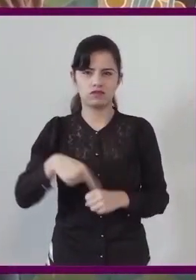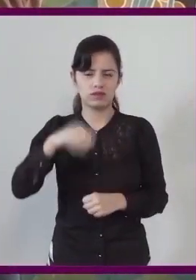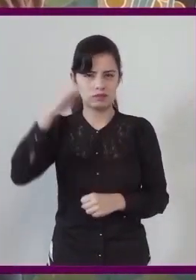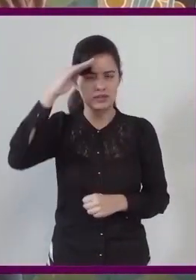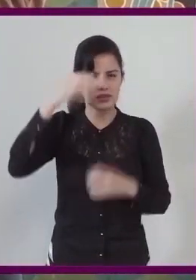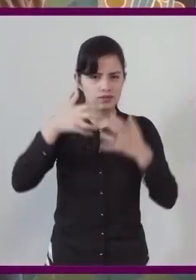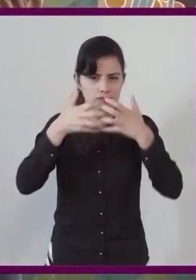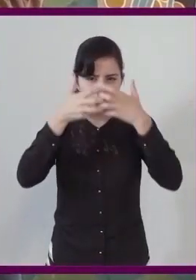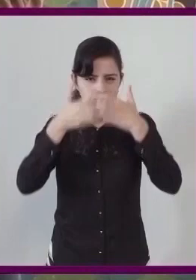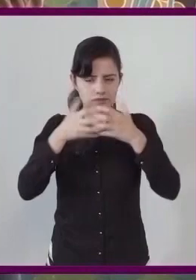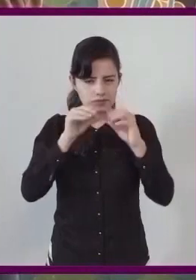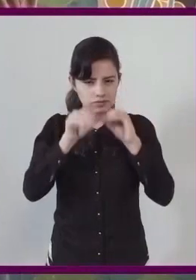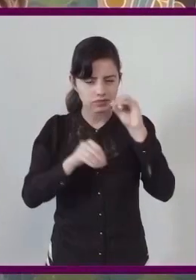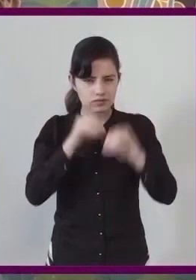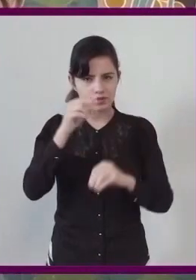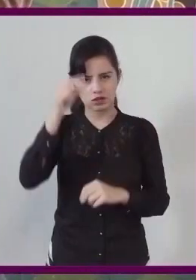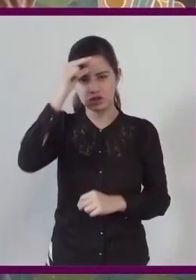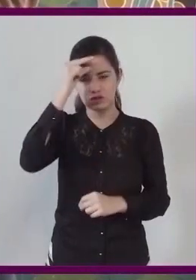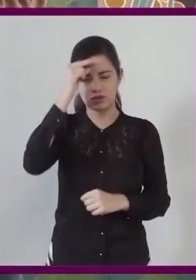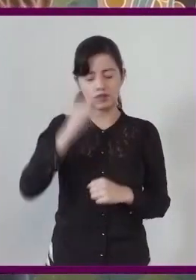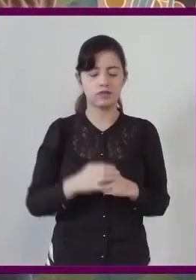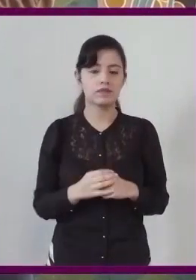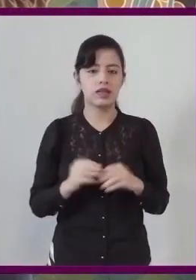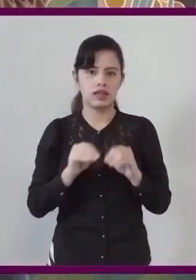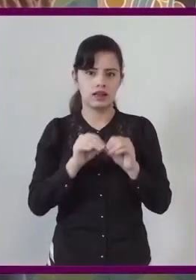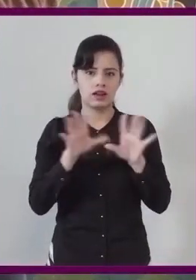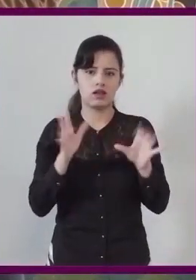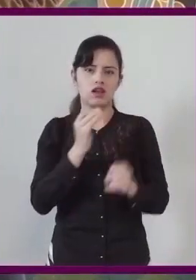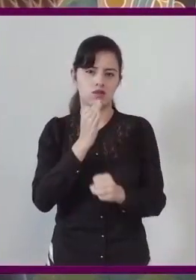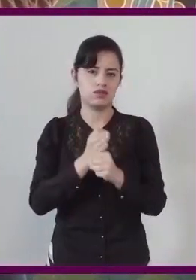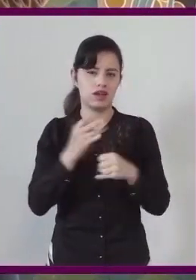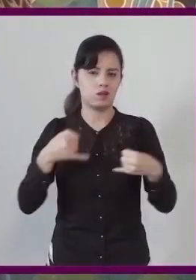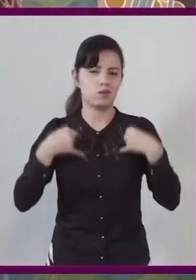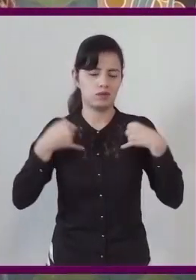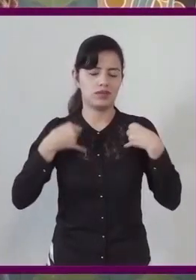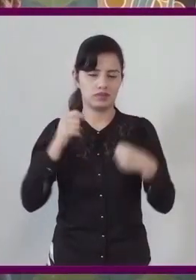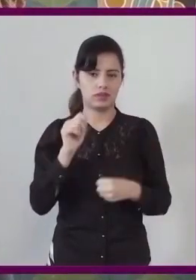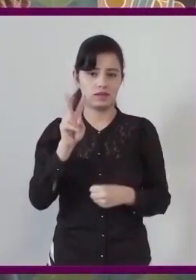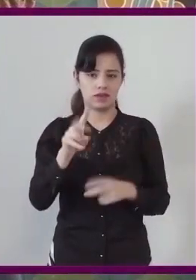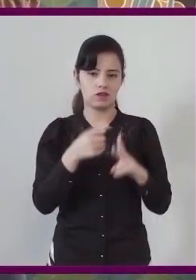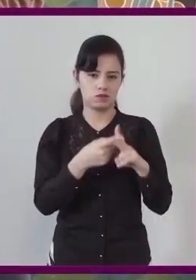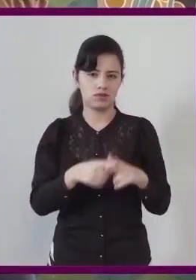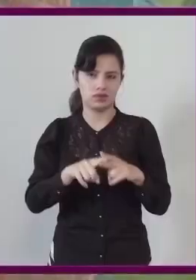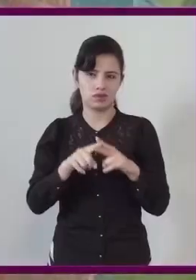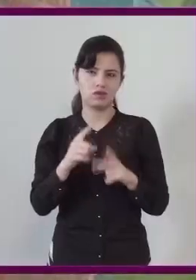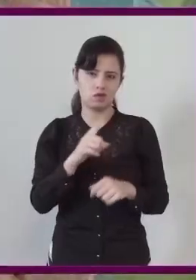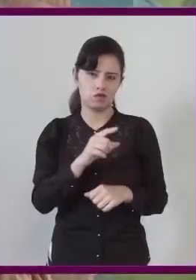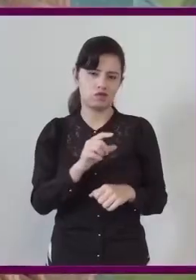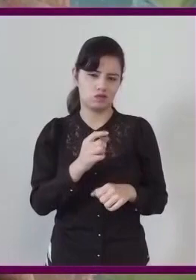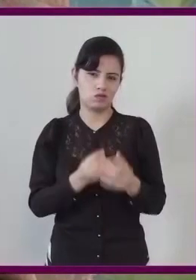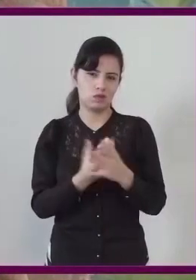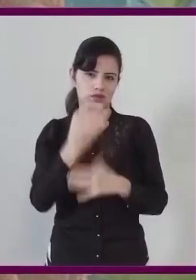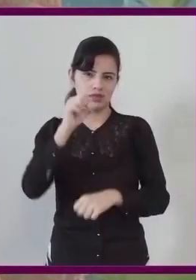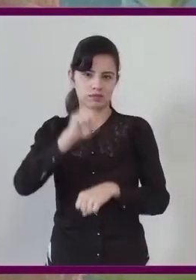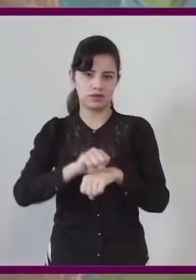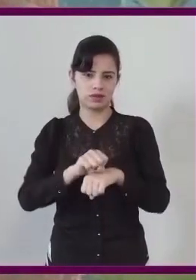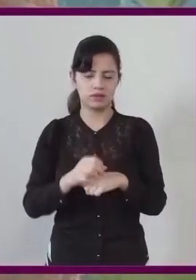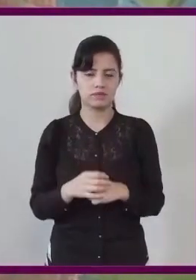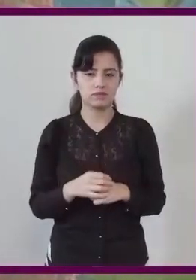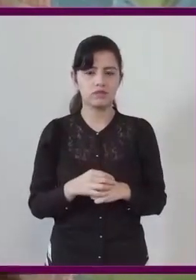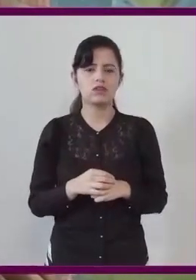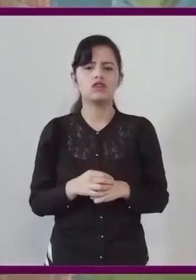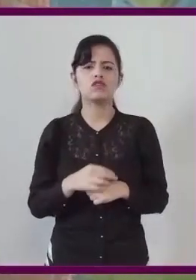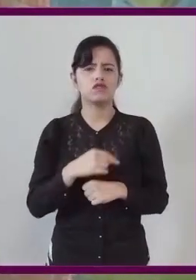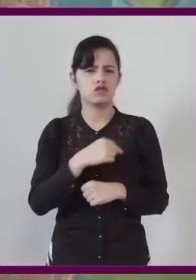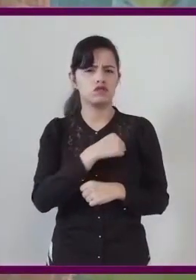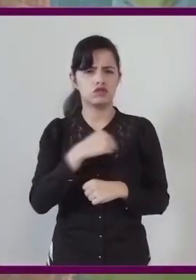reflexión y construcción de conocimiento. Por supuesto, estamos en Jóvenes en TV, iniciando una nueva semana. Y vamos con toda la